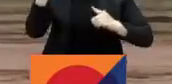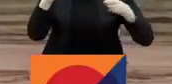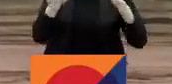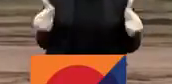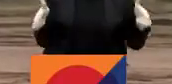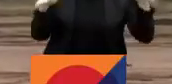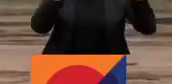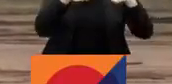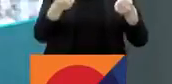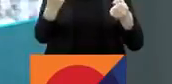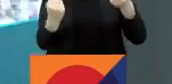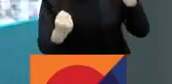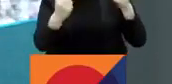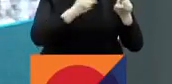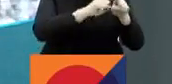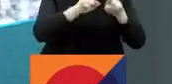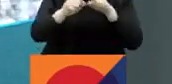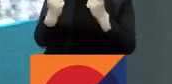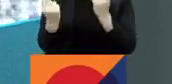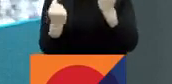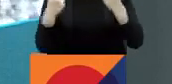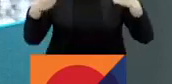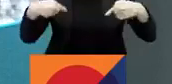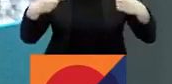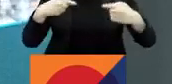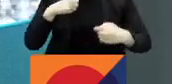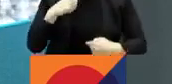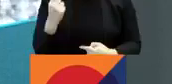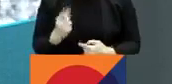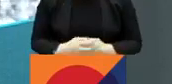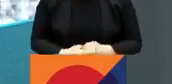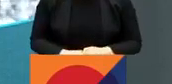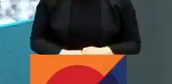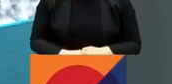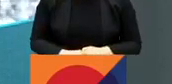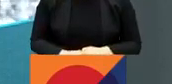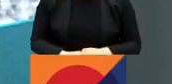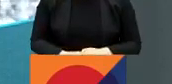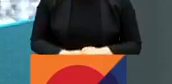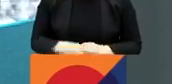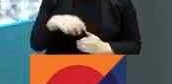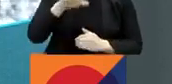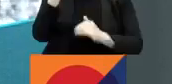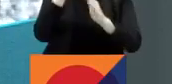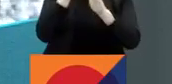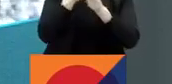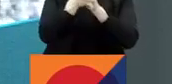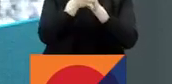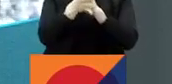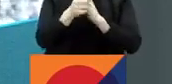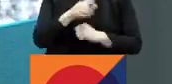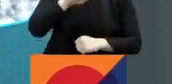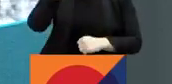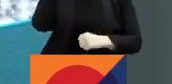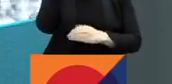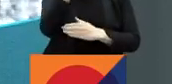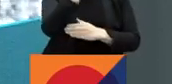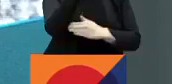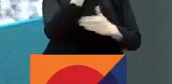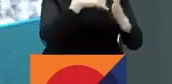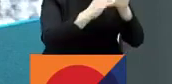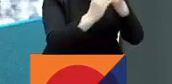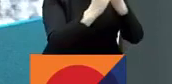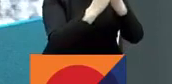Cascabel y Gladiador. Y hablamos ahora de un importante decreto que expidió el Gobierno Nacional, en donde se prohíbe